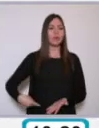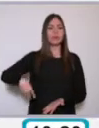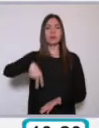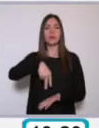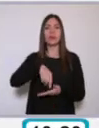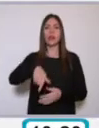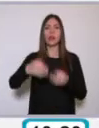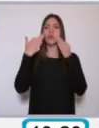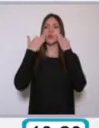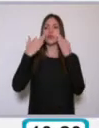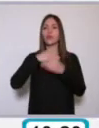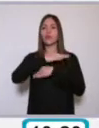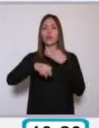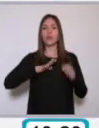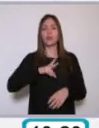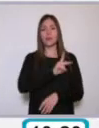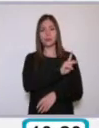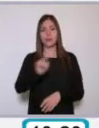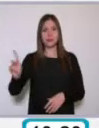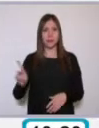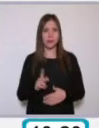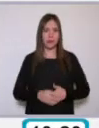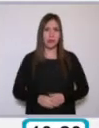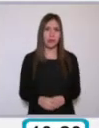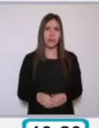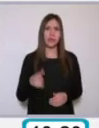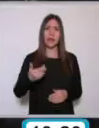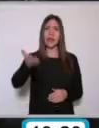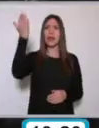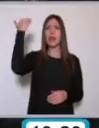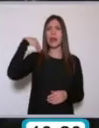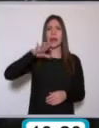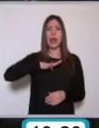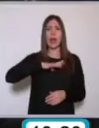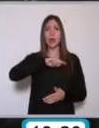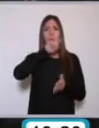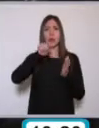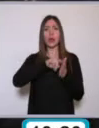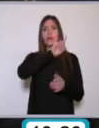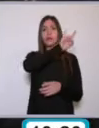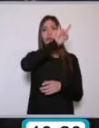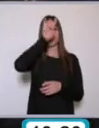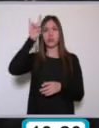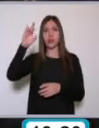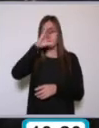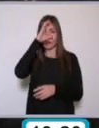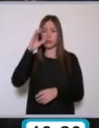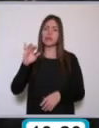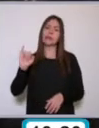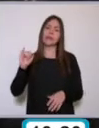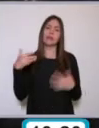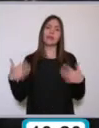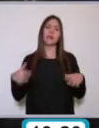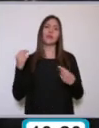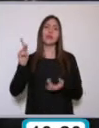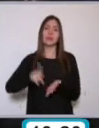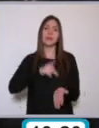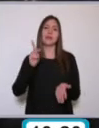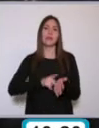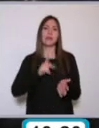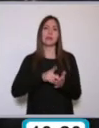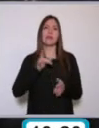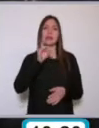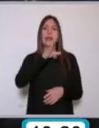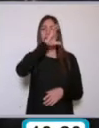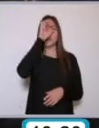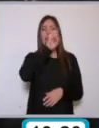que conste Sí. que aquí estamos todos. Oye, Vania, ¿en algún momento ha habido alguna exposición de todas estas fotos? Me imagino que sí. hemos Muchísimas hecho muchas veces, ¿verdad? presentaciones, Que sí, vale sí. la